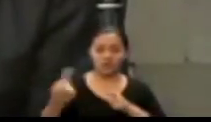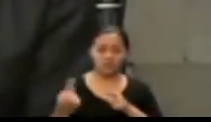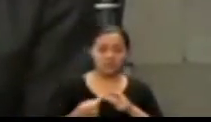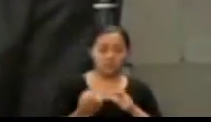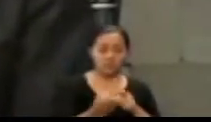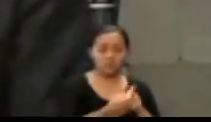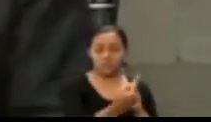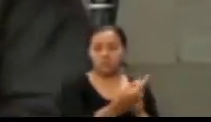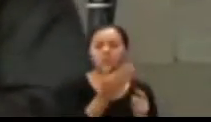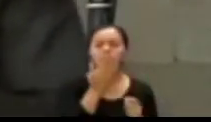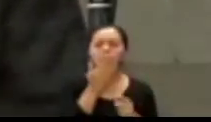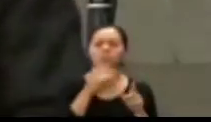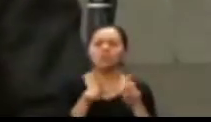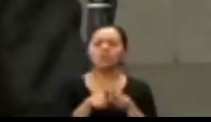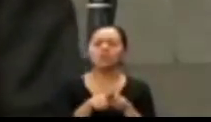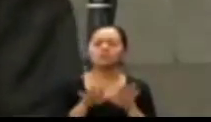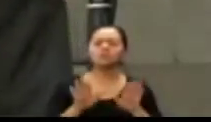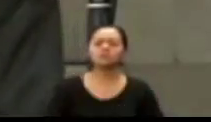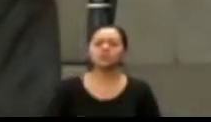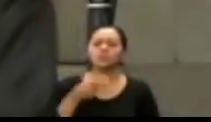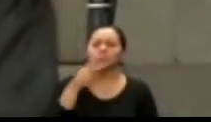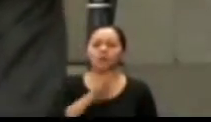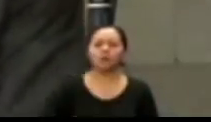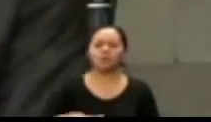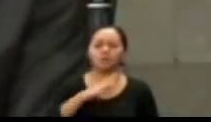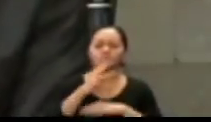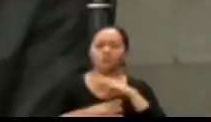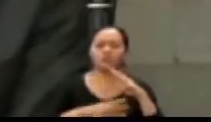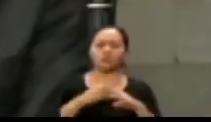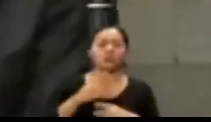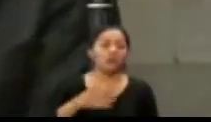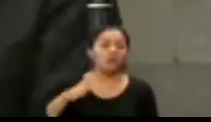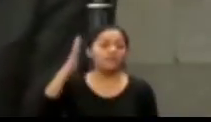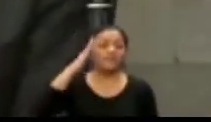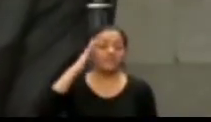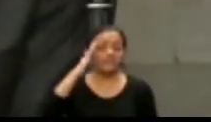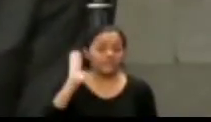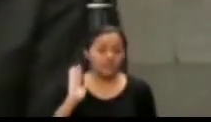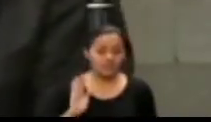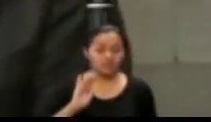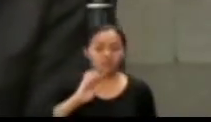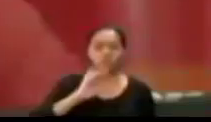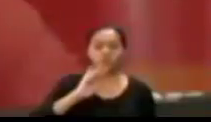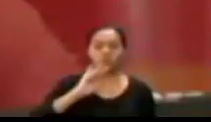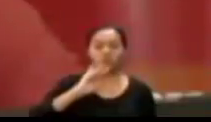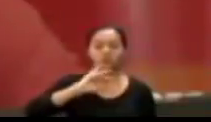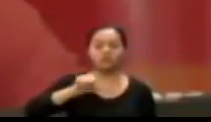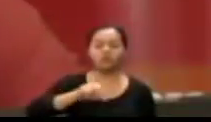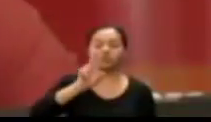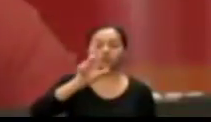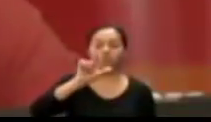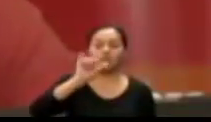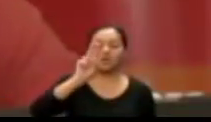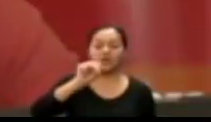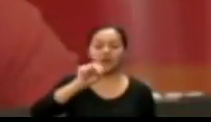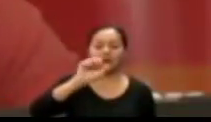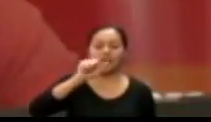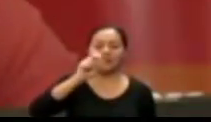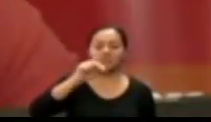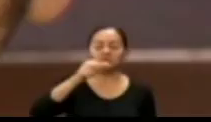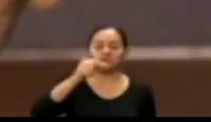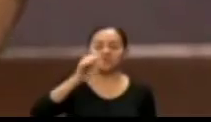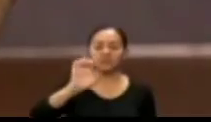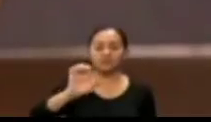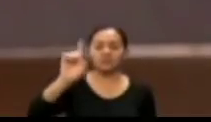del sistema como si fueran enemigos del pueblo mundial. Yo pienso también a Julian Assange, que va a participar con un